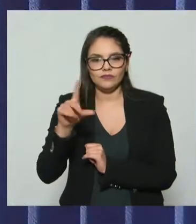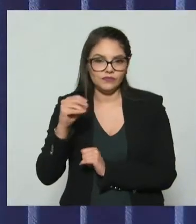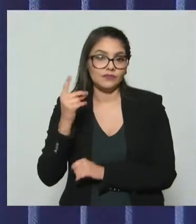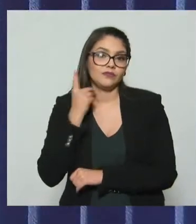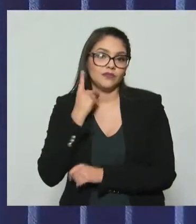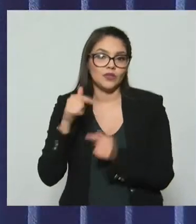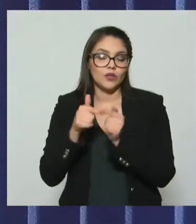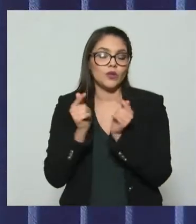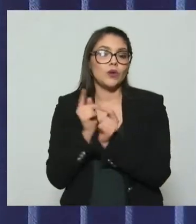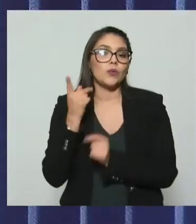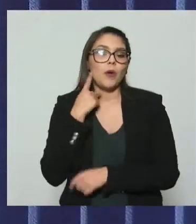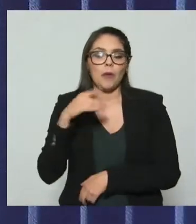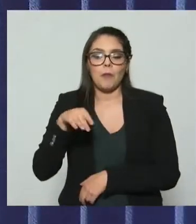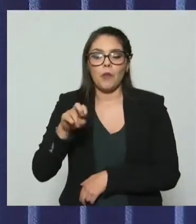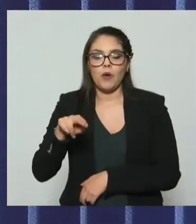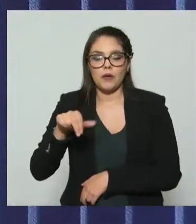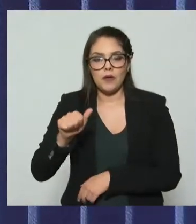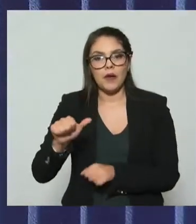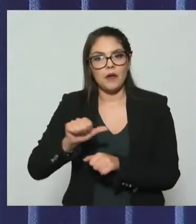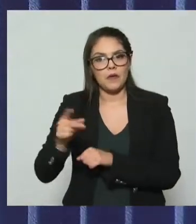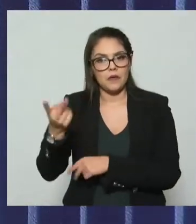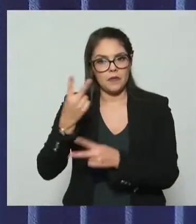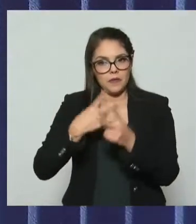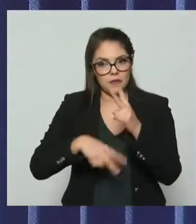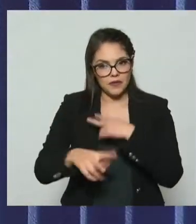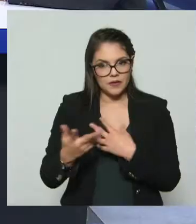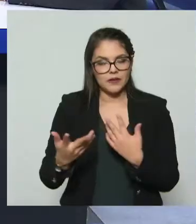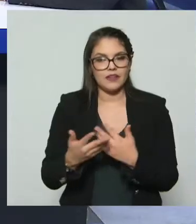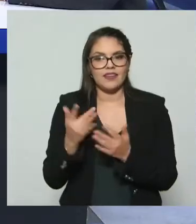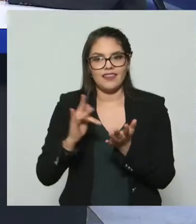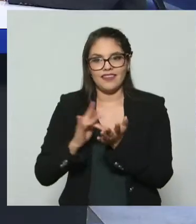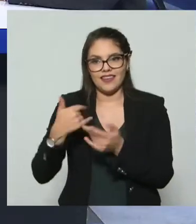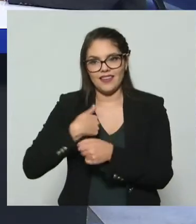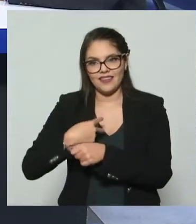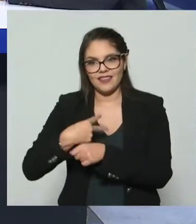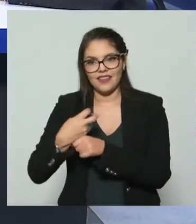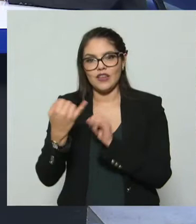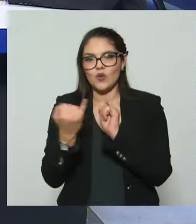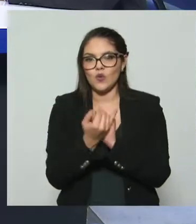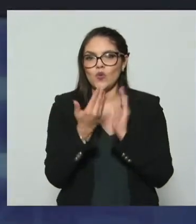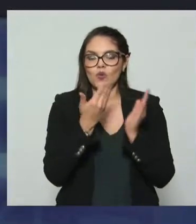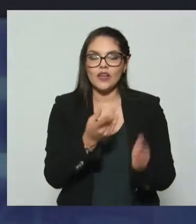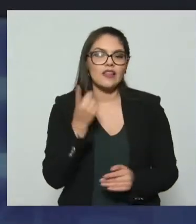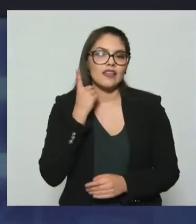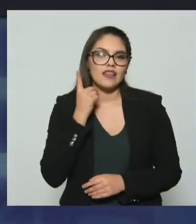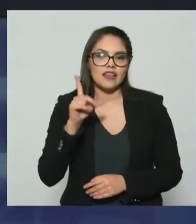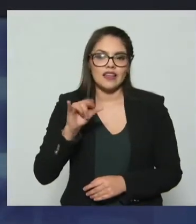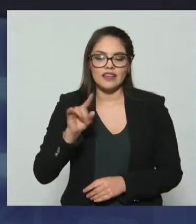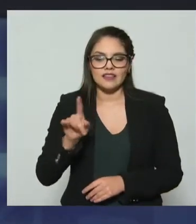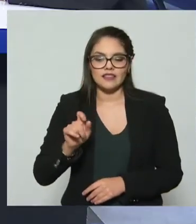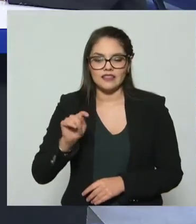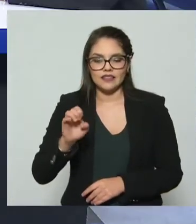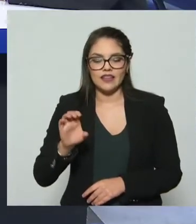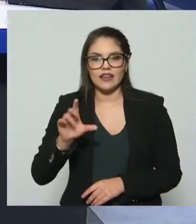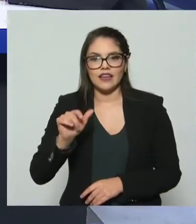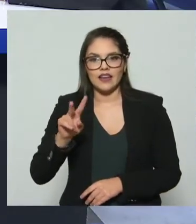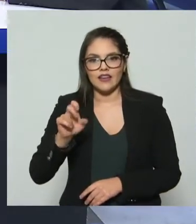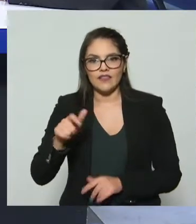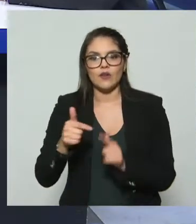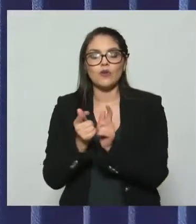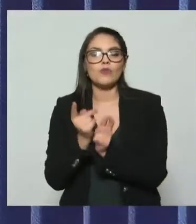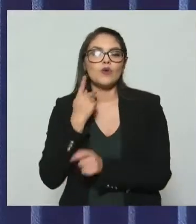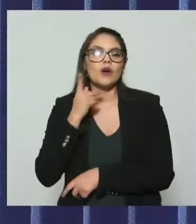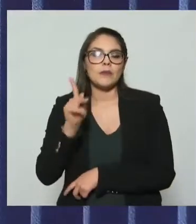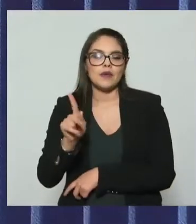fracción parlamentaria de Morena, por haber estado presente esta mañana. Muchas gracias por la invitación, Mariana. Igualmente, diputada Lisette Clavel. Mil Bueno, gracias. pues yo regreso